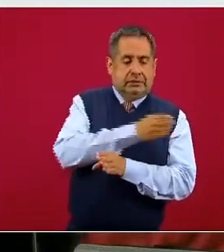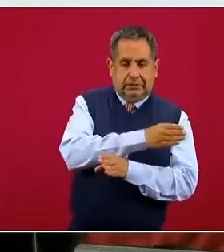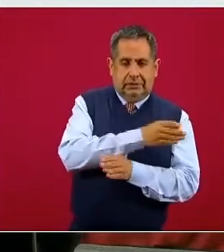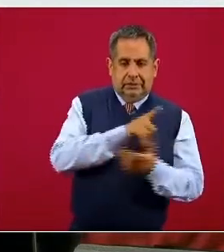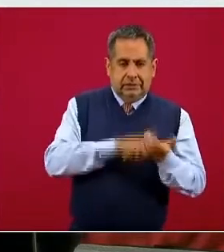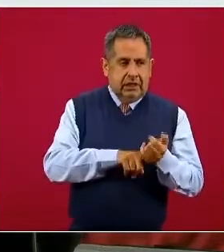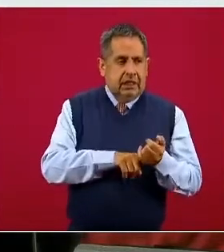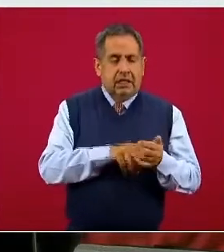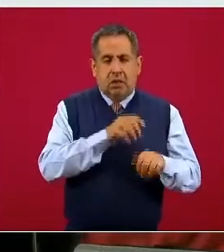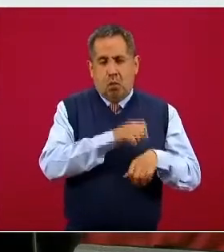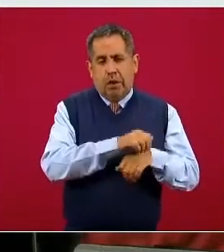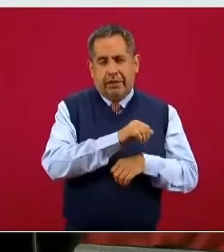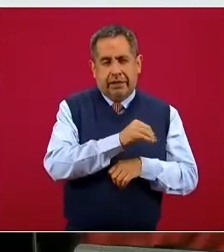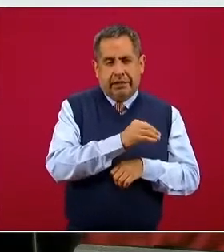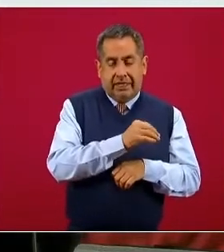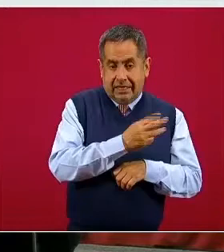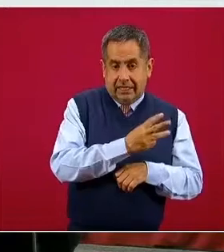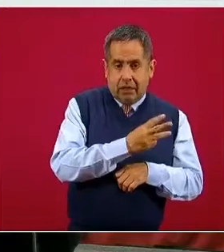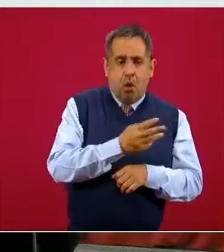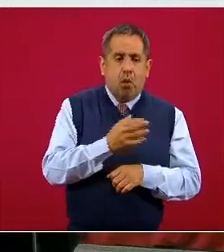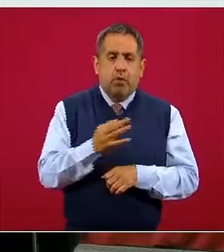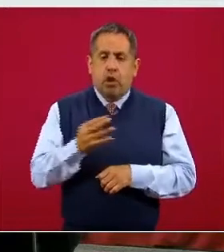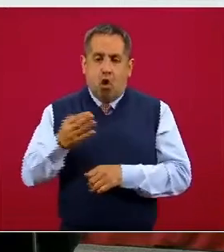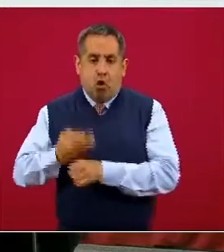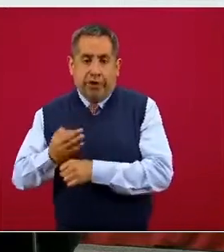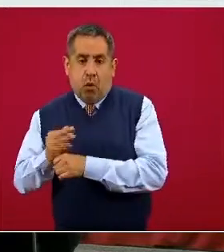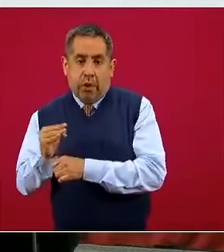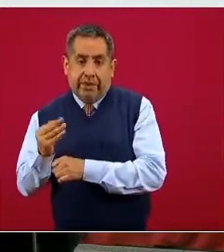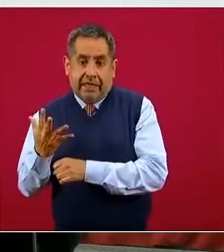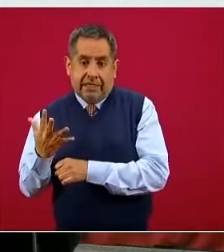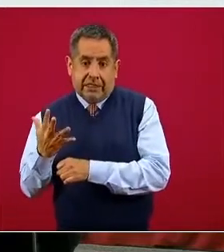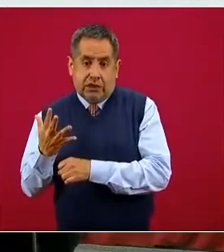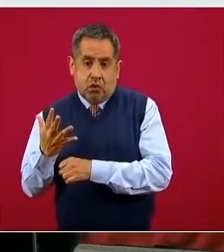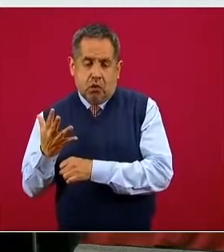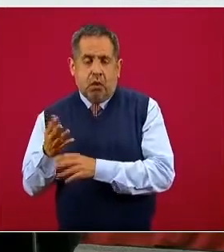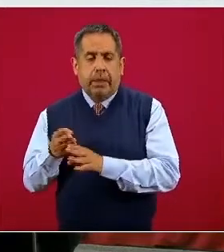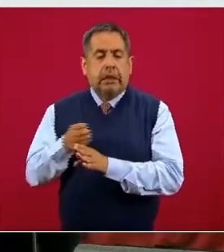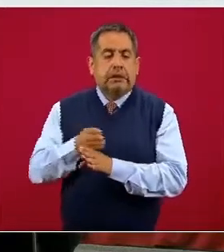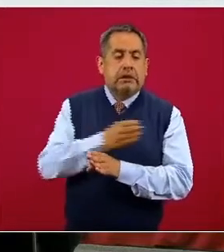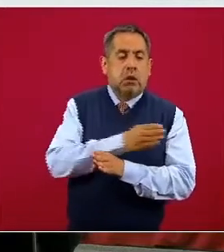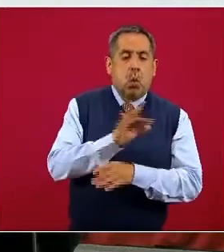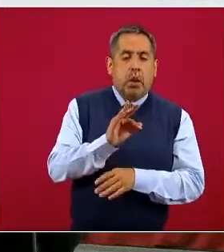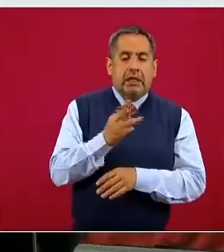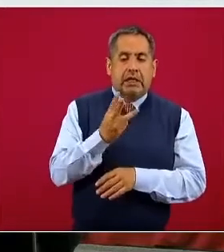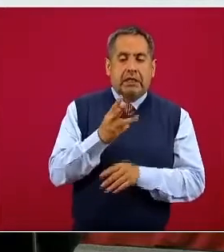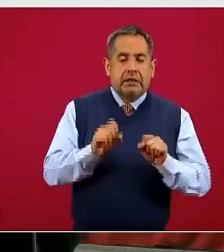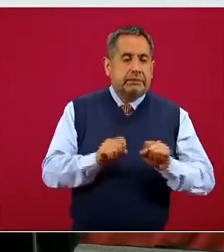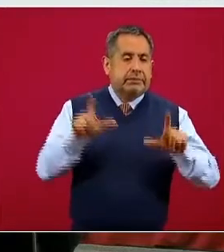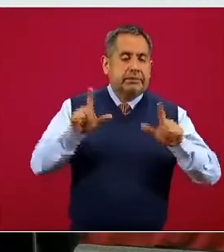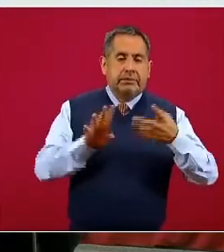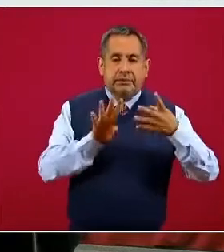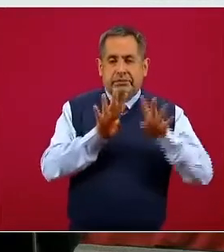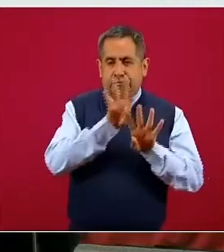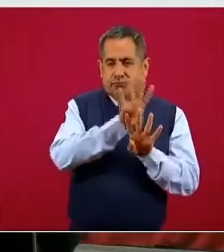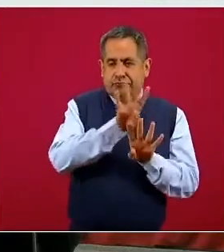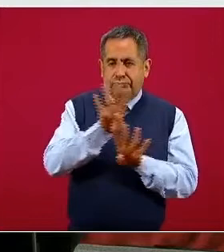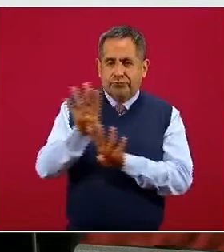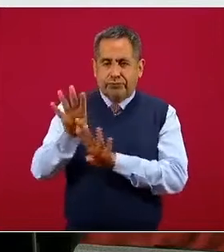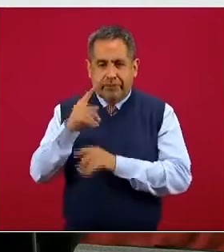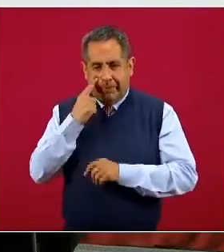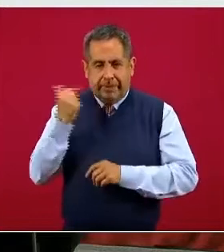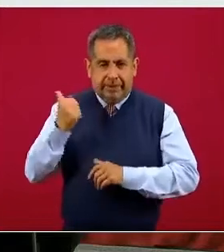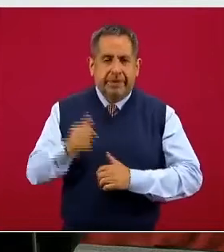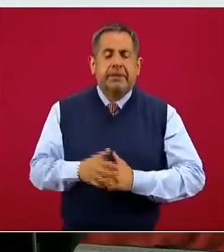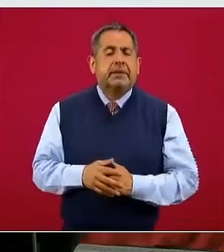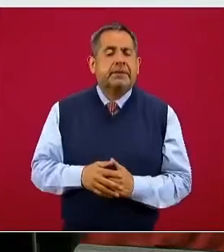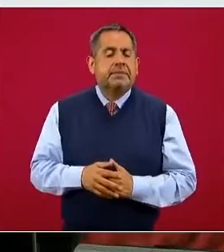actualmente estamos en este momento cursando, que es la número 45, y en la cual entonces podemos ver esas tendencias. Si ustedes